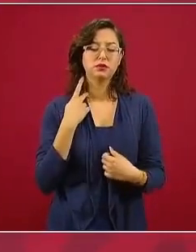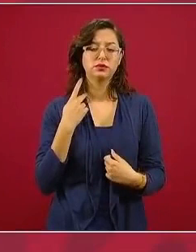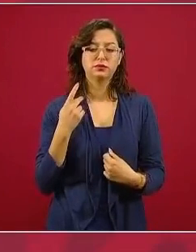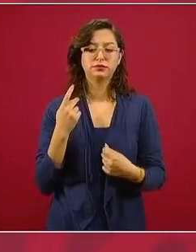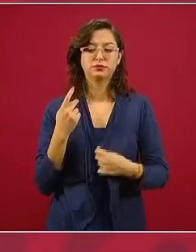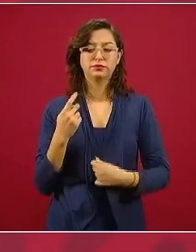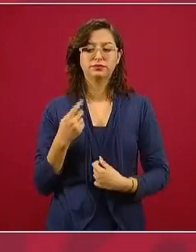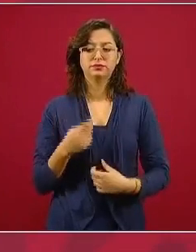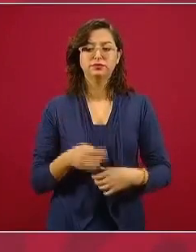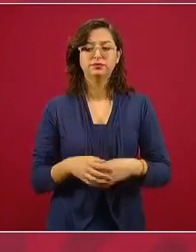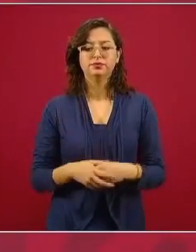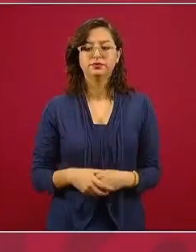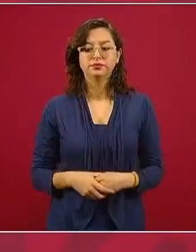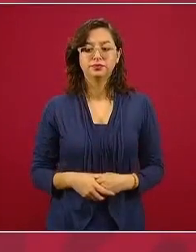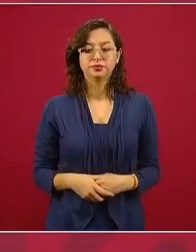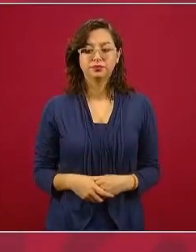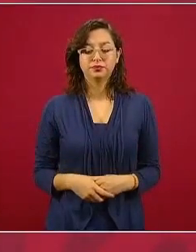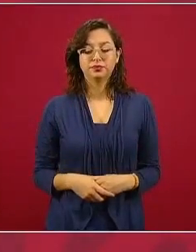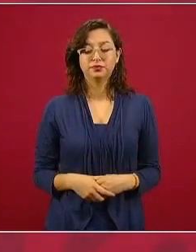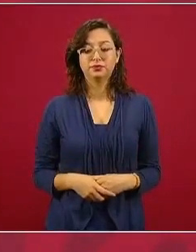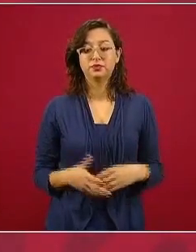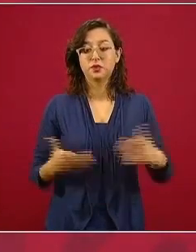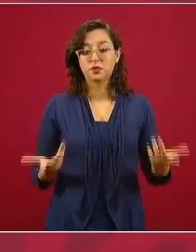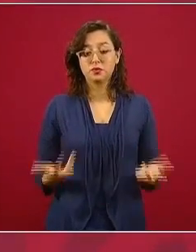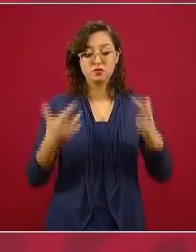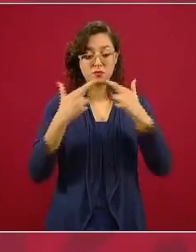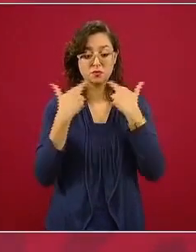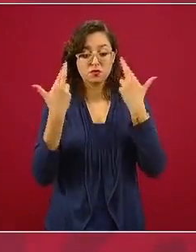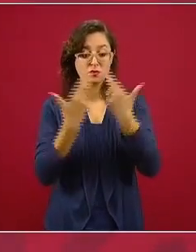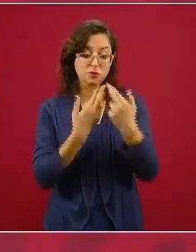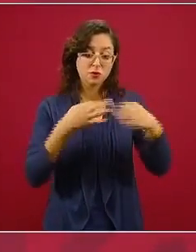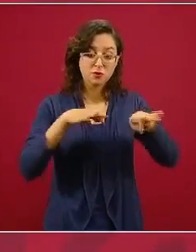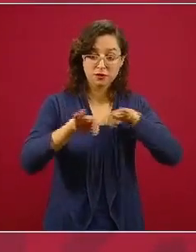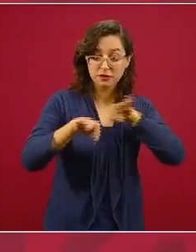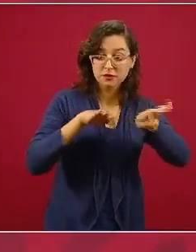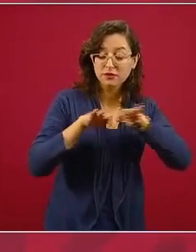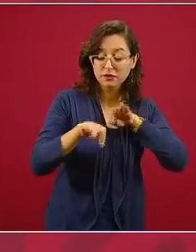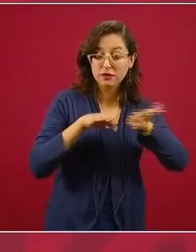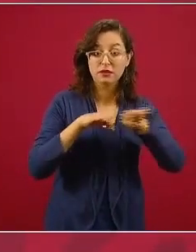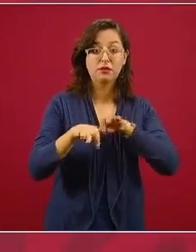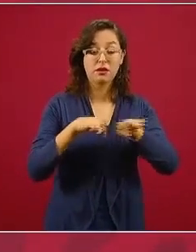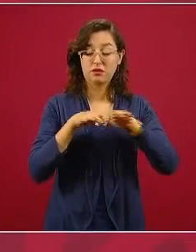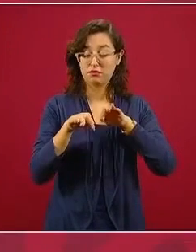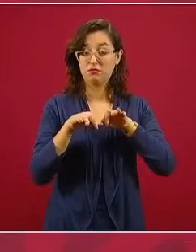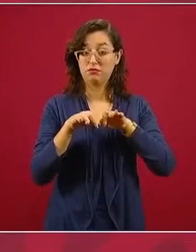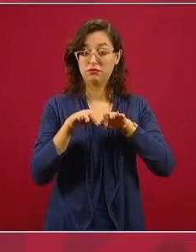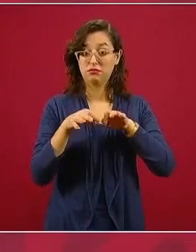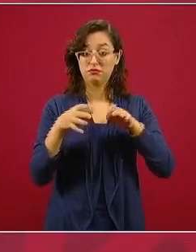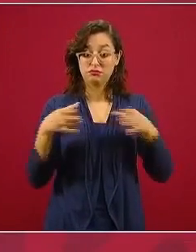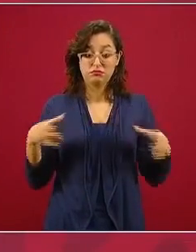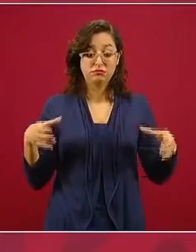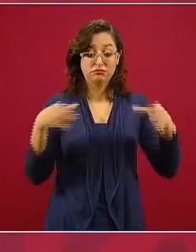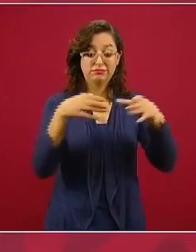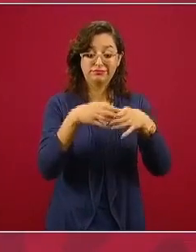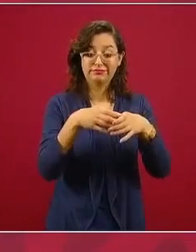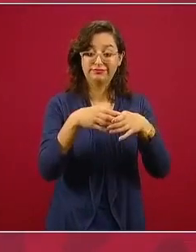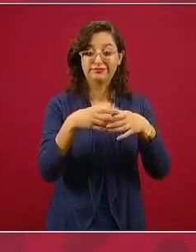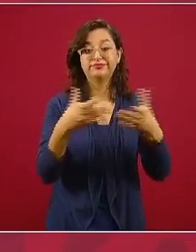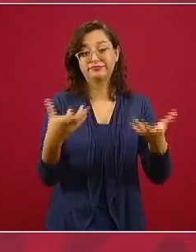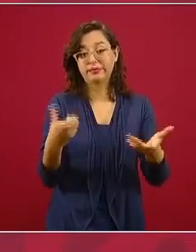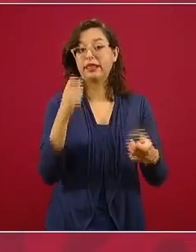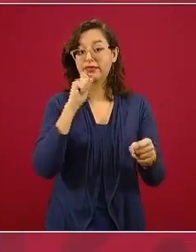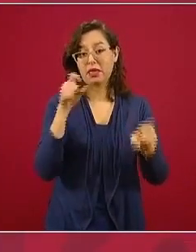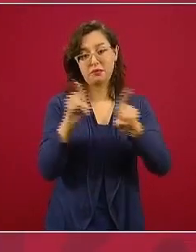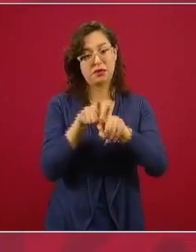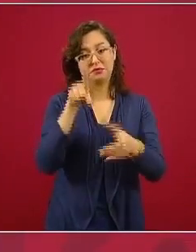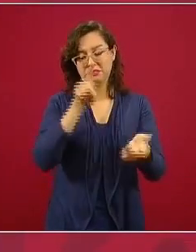influye, porque aunque es una reunión de trabajo, ¿sí?, pues no deja de ser una reunión